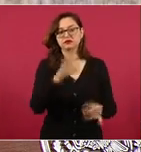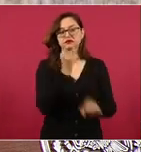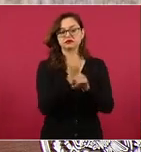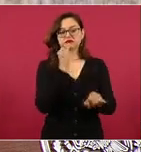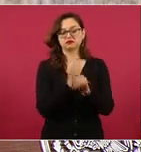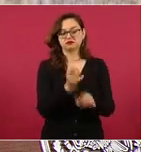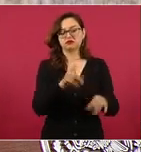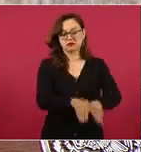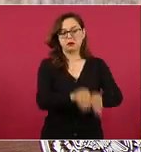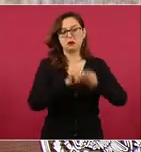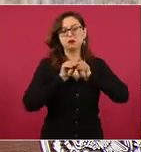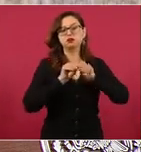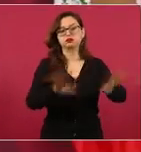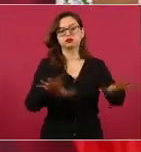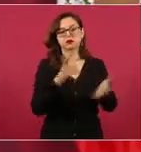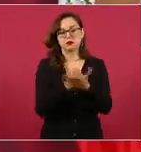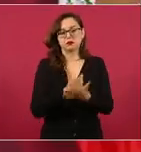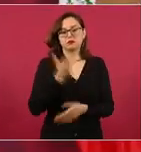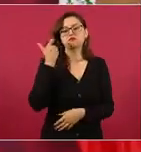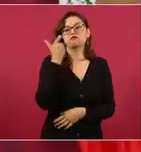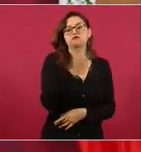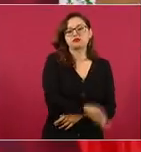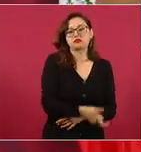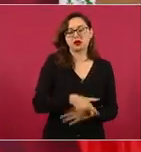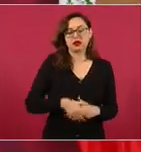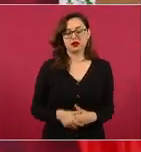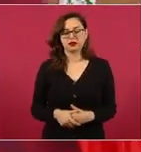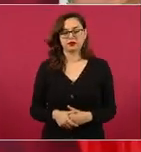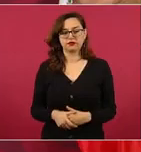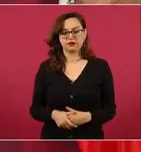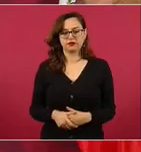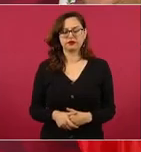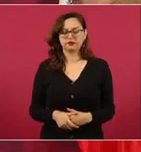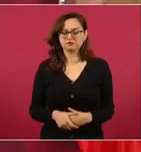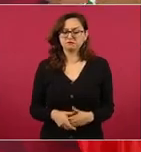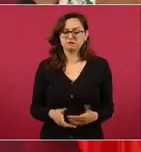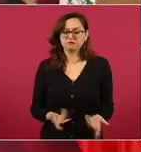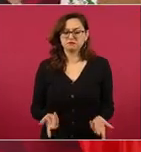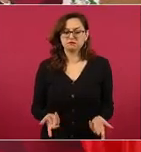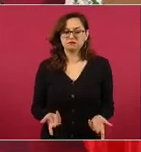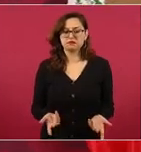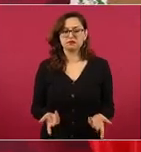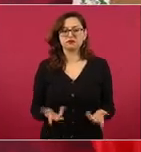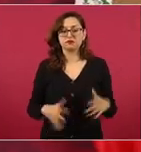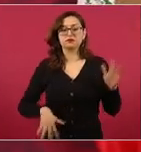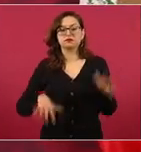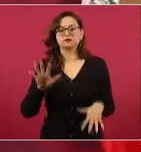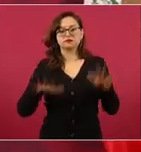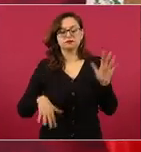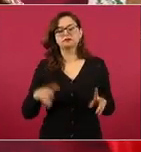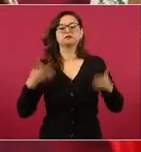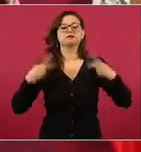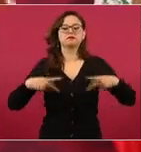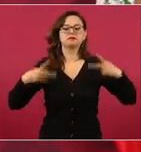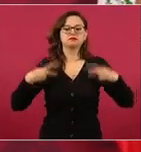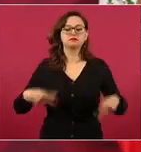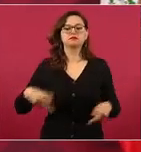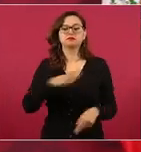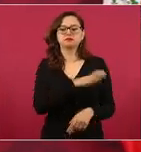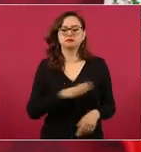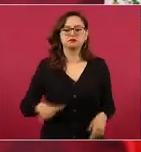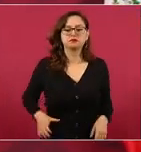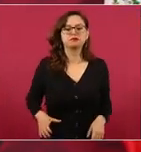y sí. De repente yo, había alguien que quería ser candidato en